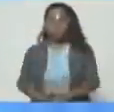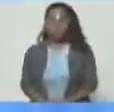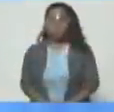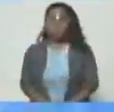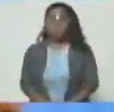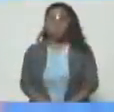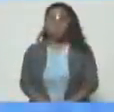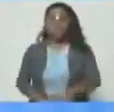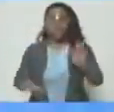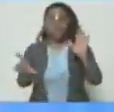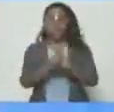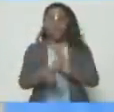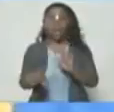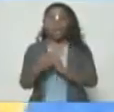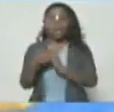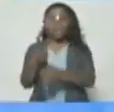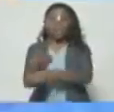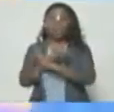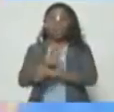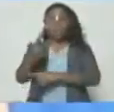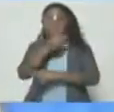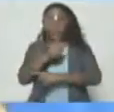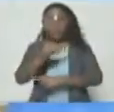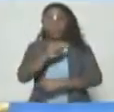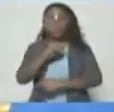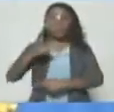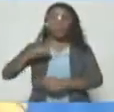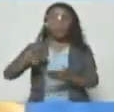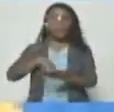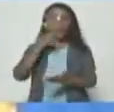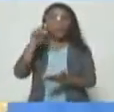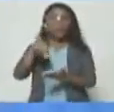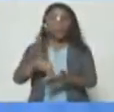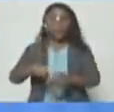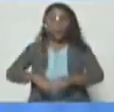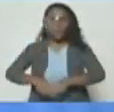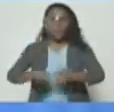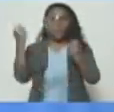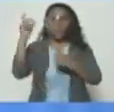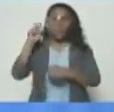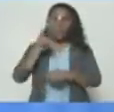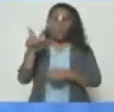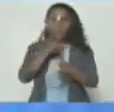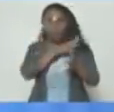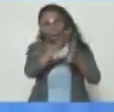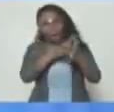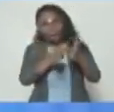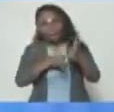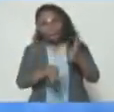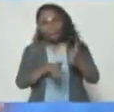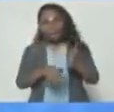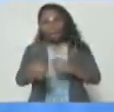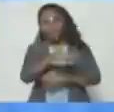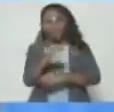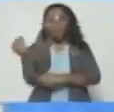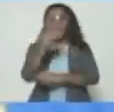Y la ley antibloqueo busca que el sector privado nacional rompa también con esos esquemas, donde